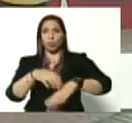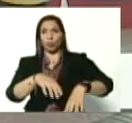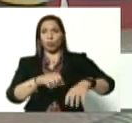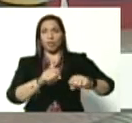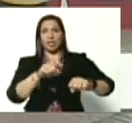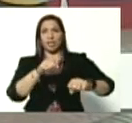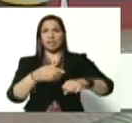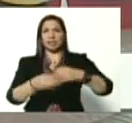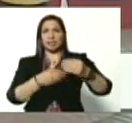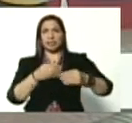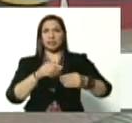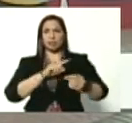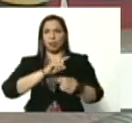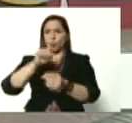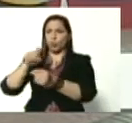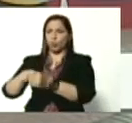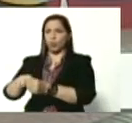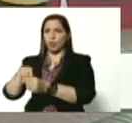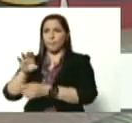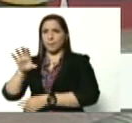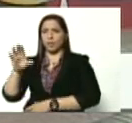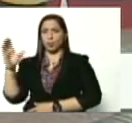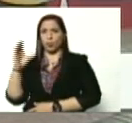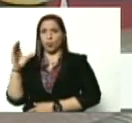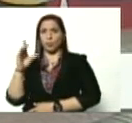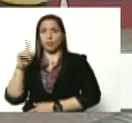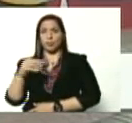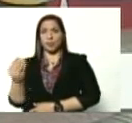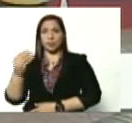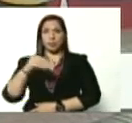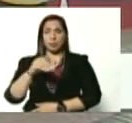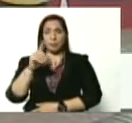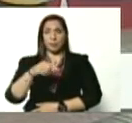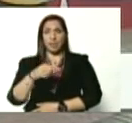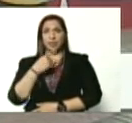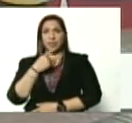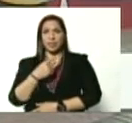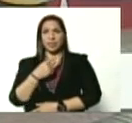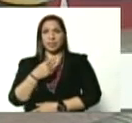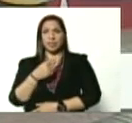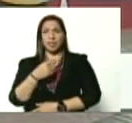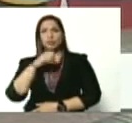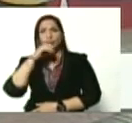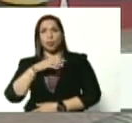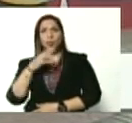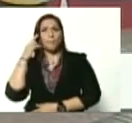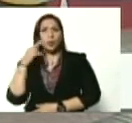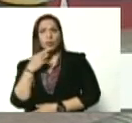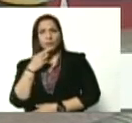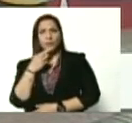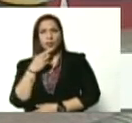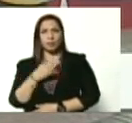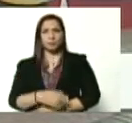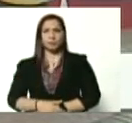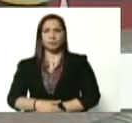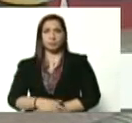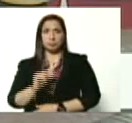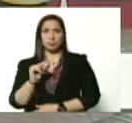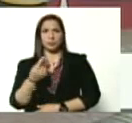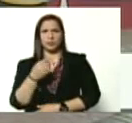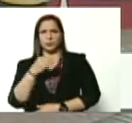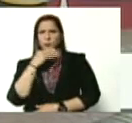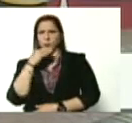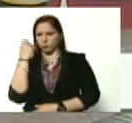se une la república de colombia inclusive cuenta también parte de la historia que bolívar en principio se